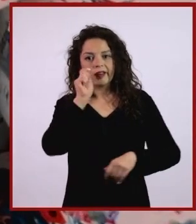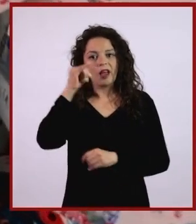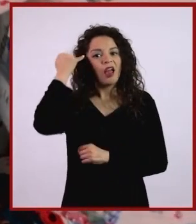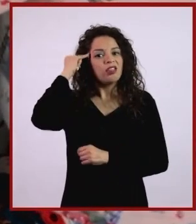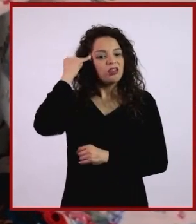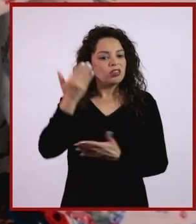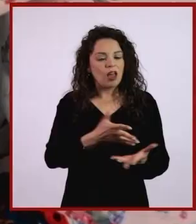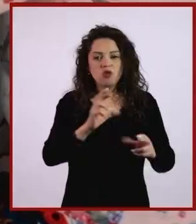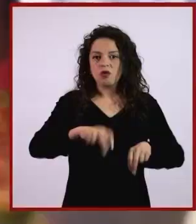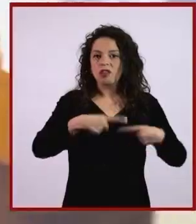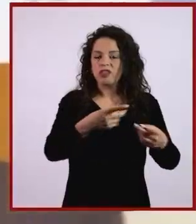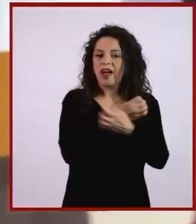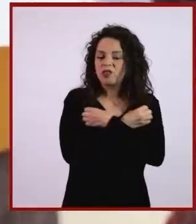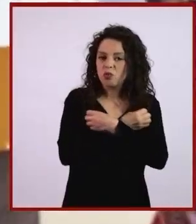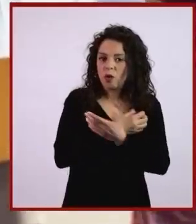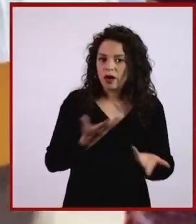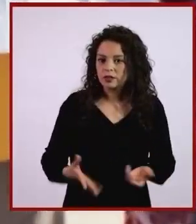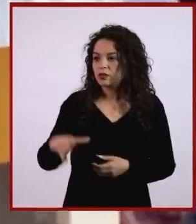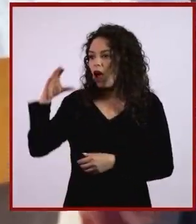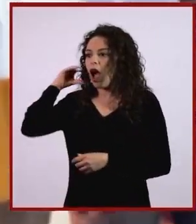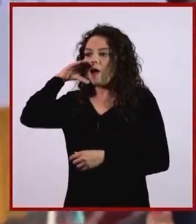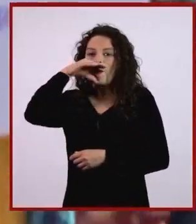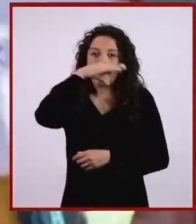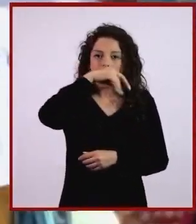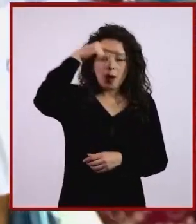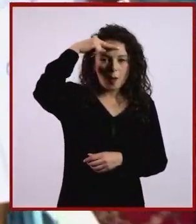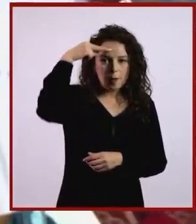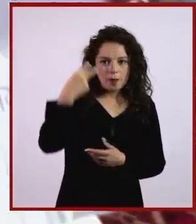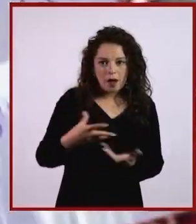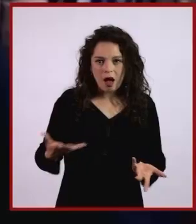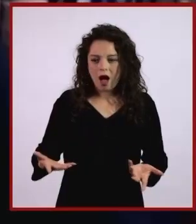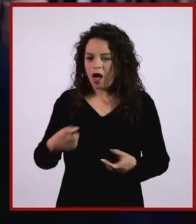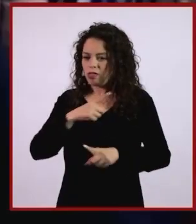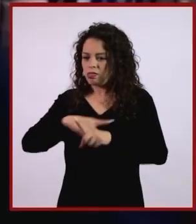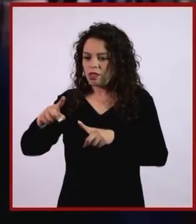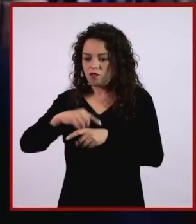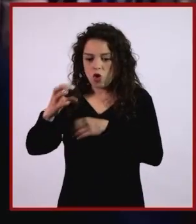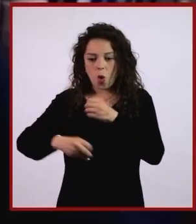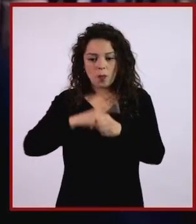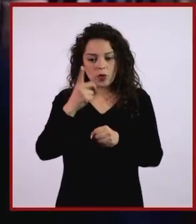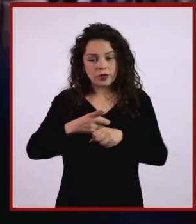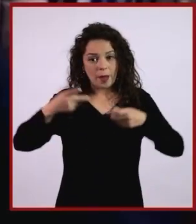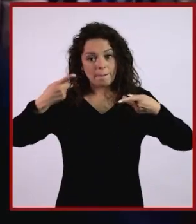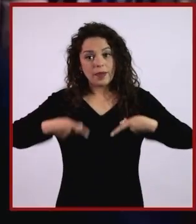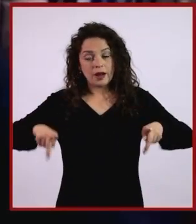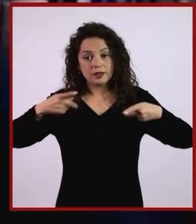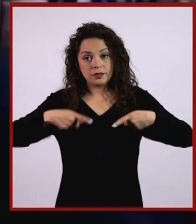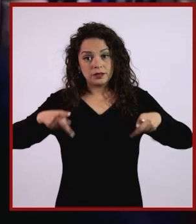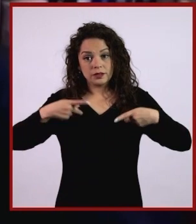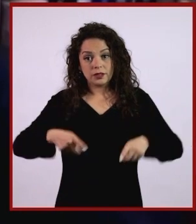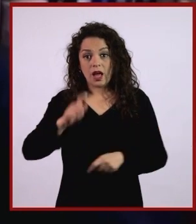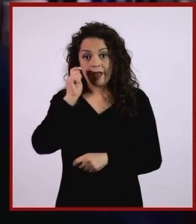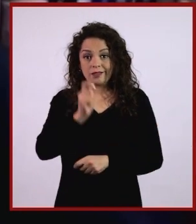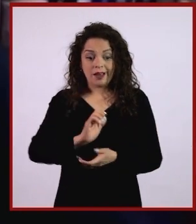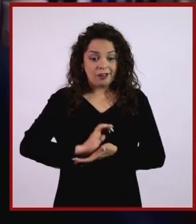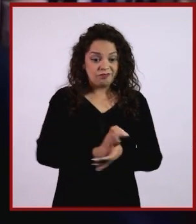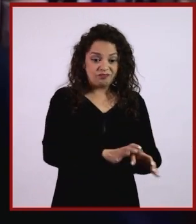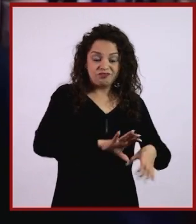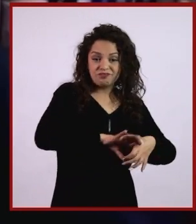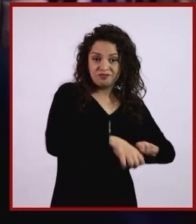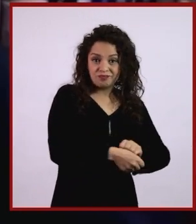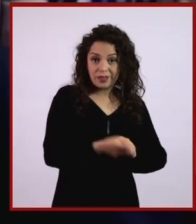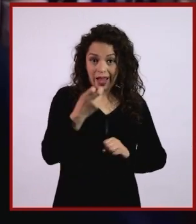las indígenas de la educación, no estemos discriminando a los afroamericanos, le demos igualdad de oportunidades a las personas en